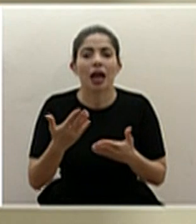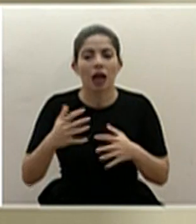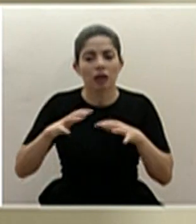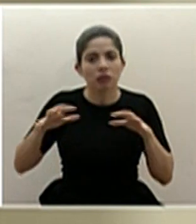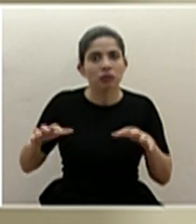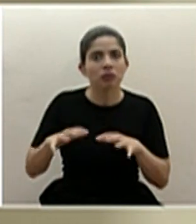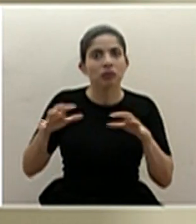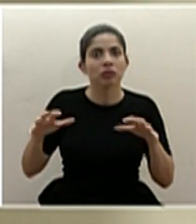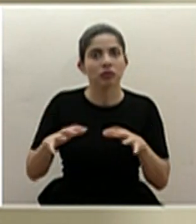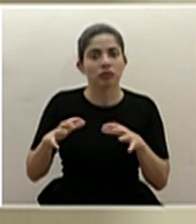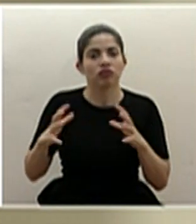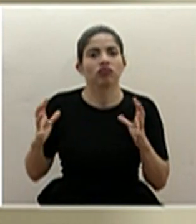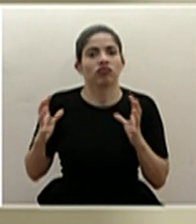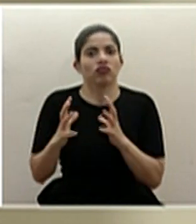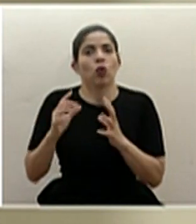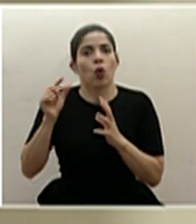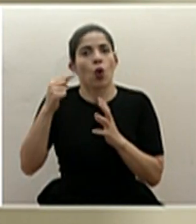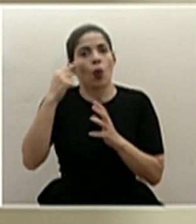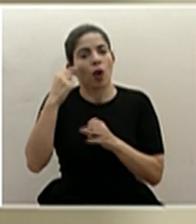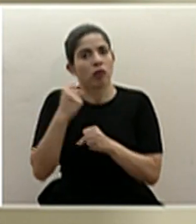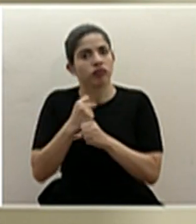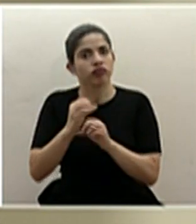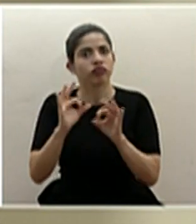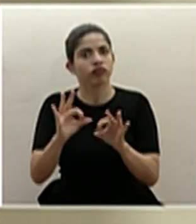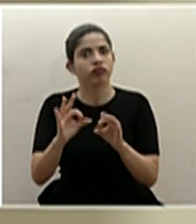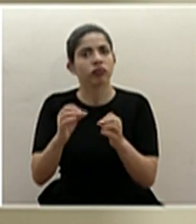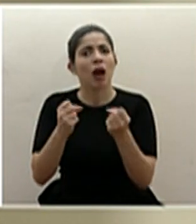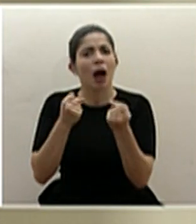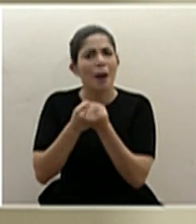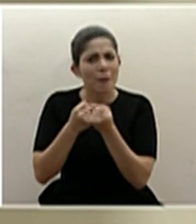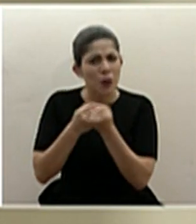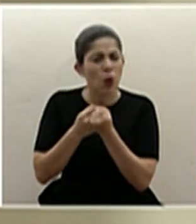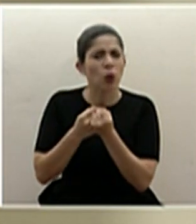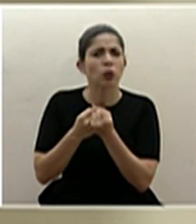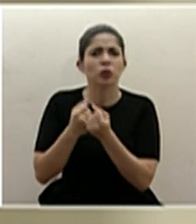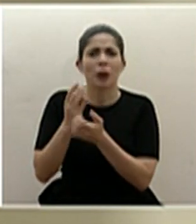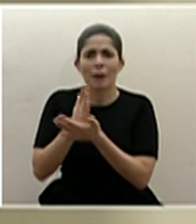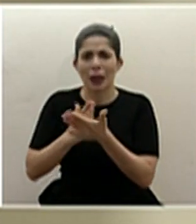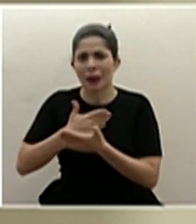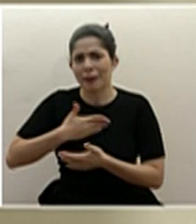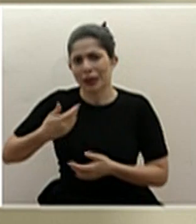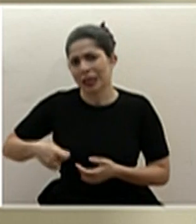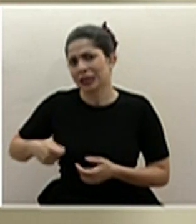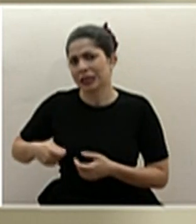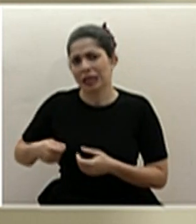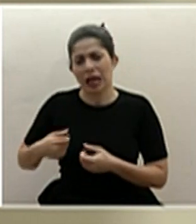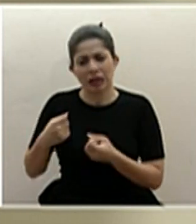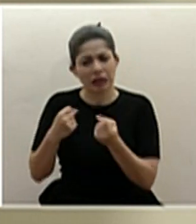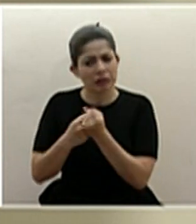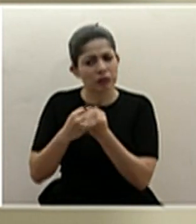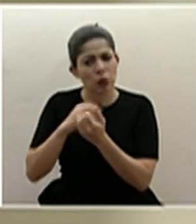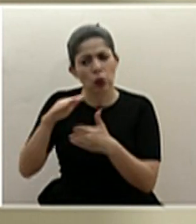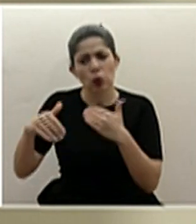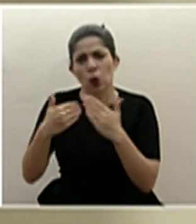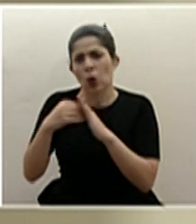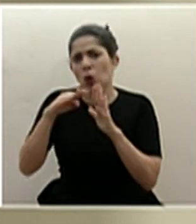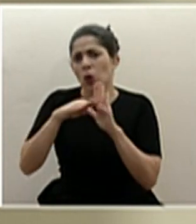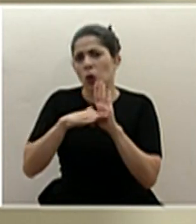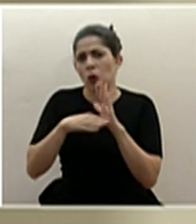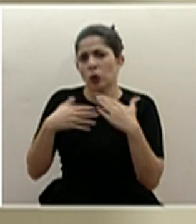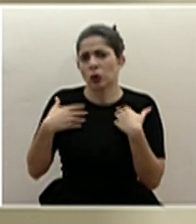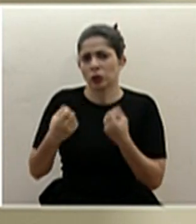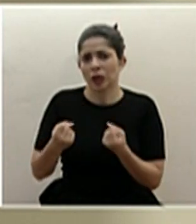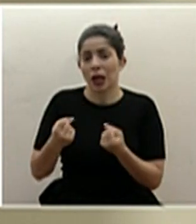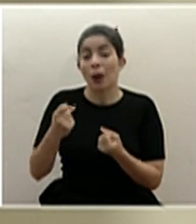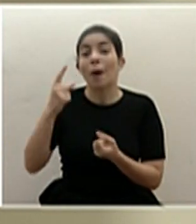actuado bien acuerpados como gobierno, con un apoyo irrestricto por parte del presidente para todas las medidas sanitarias. Y justamente